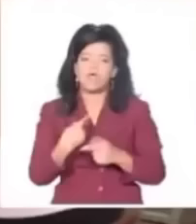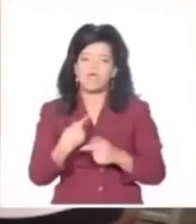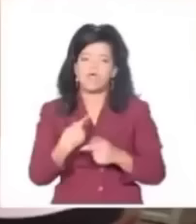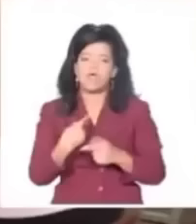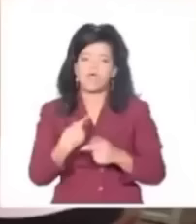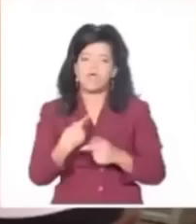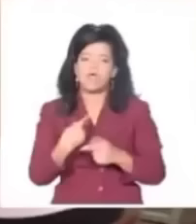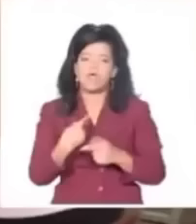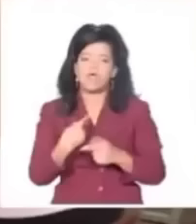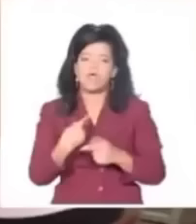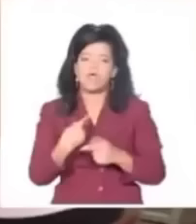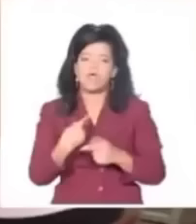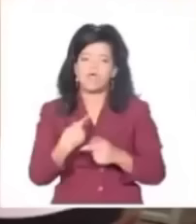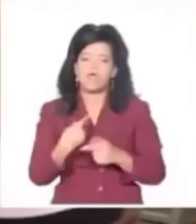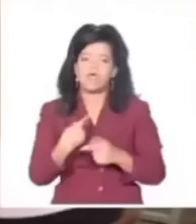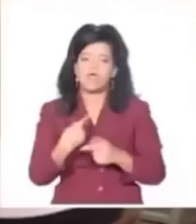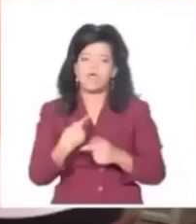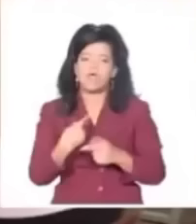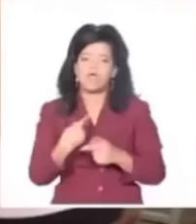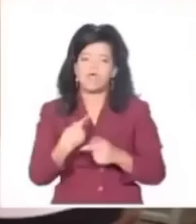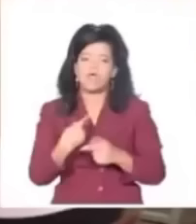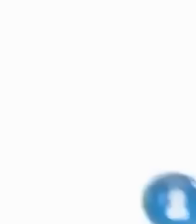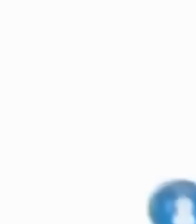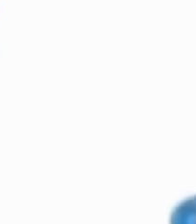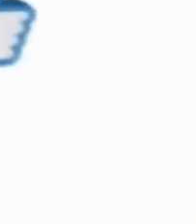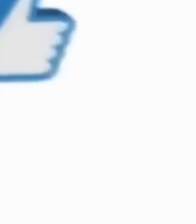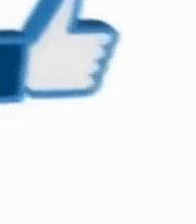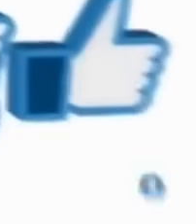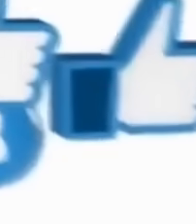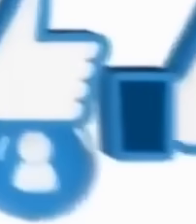nos mantenemos en contacto mañana seguimos abrazo